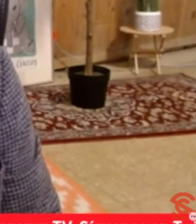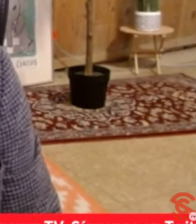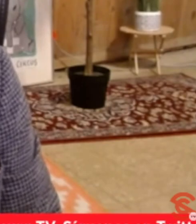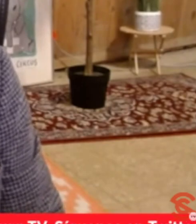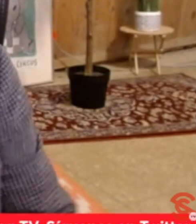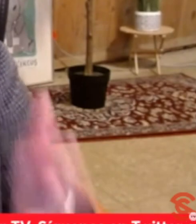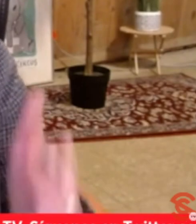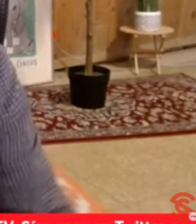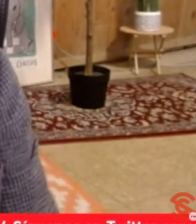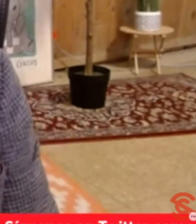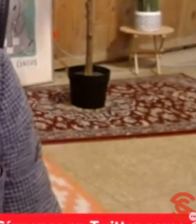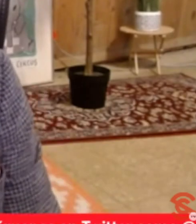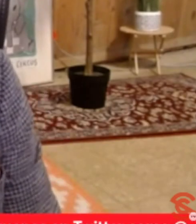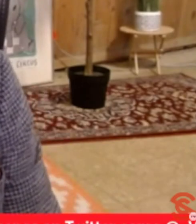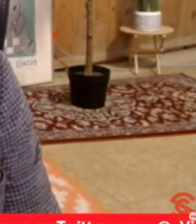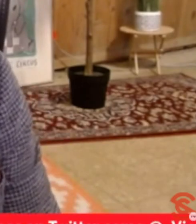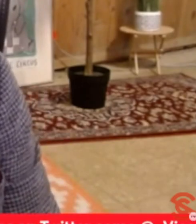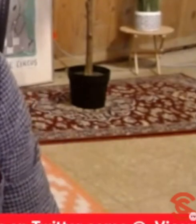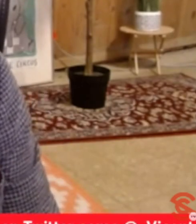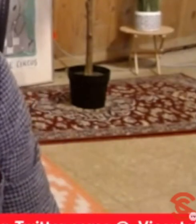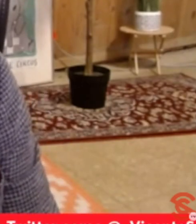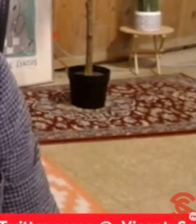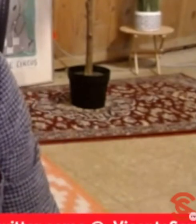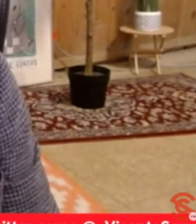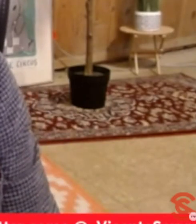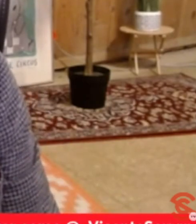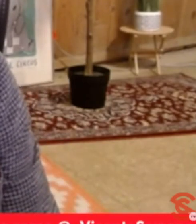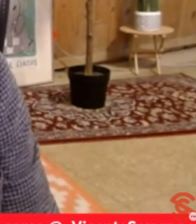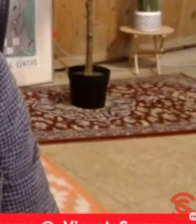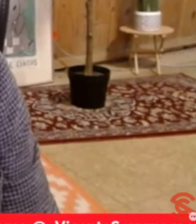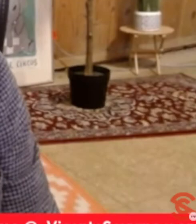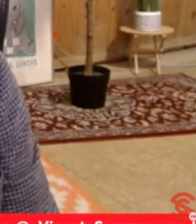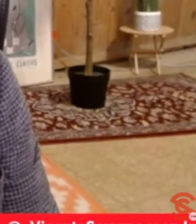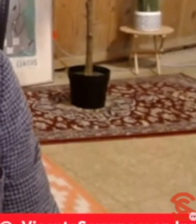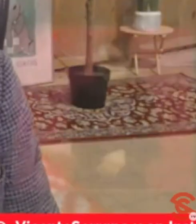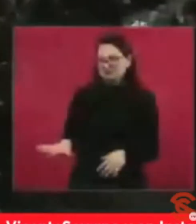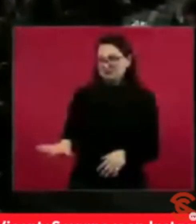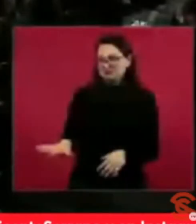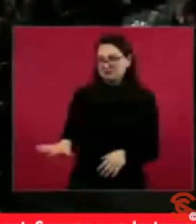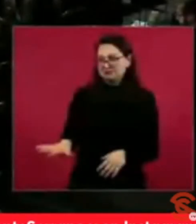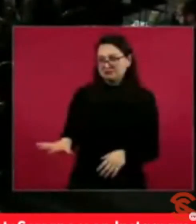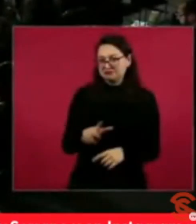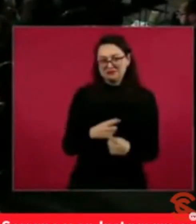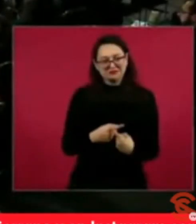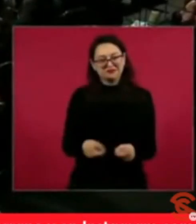sensible fallecimiento. Así fue como el presidente interrumpió su mañanera para reconocer a su amigo.